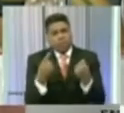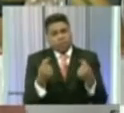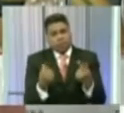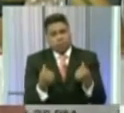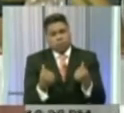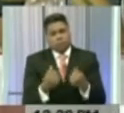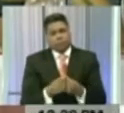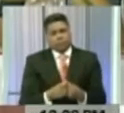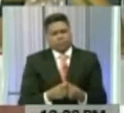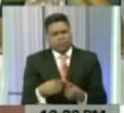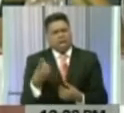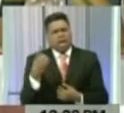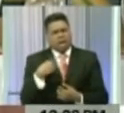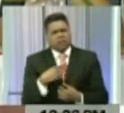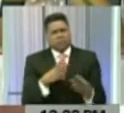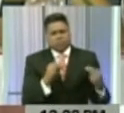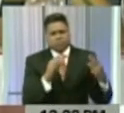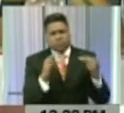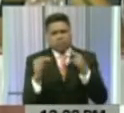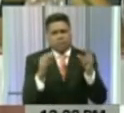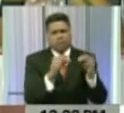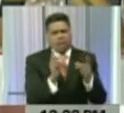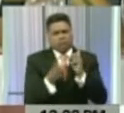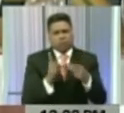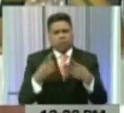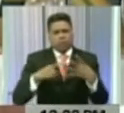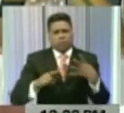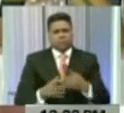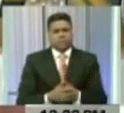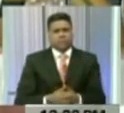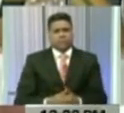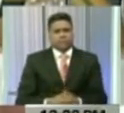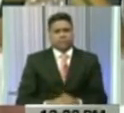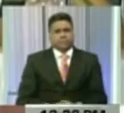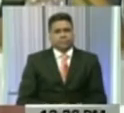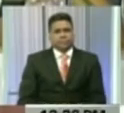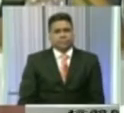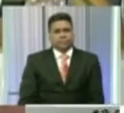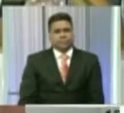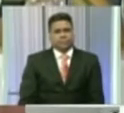dado algunos comentarios para demostrar que hay una guerra económica.